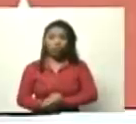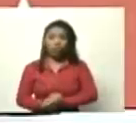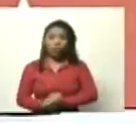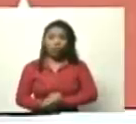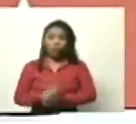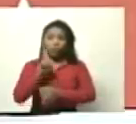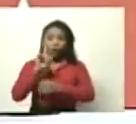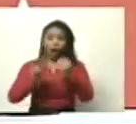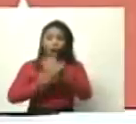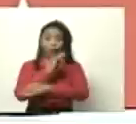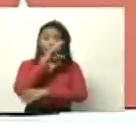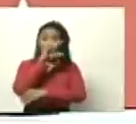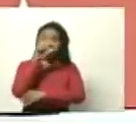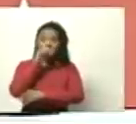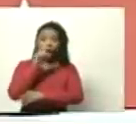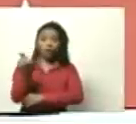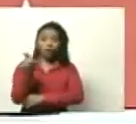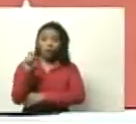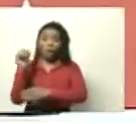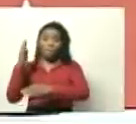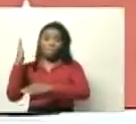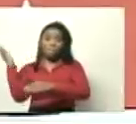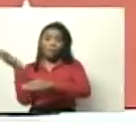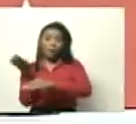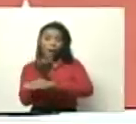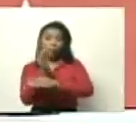ceiba de 300 años y la tumbaron,